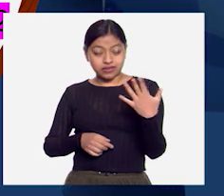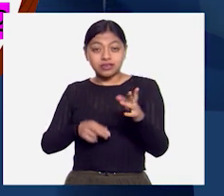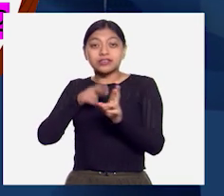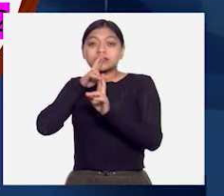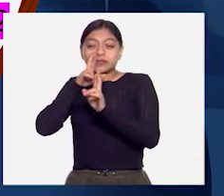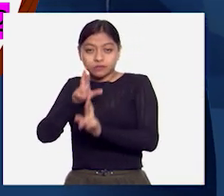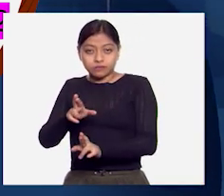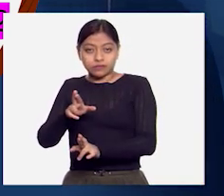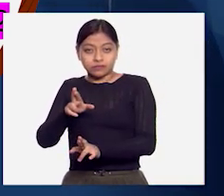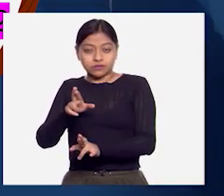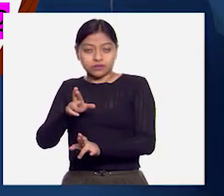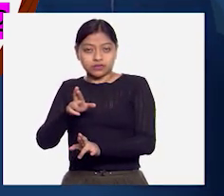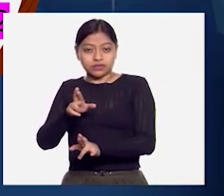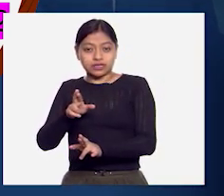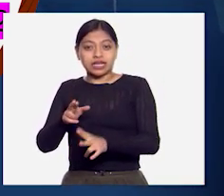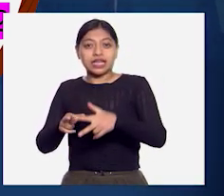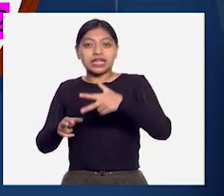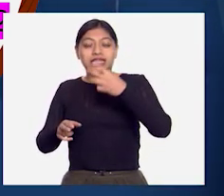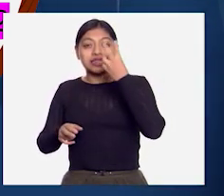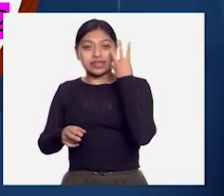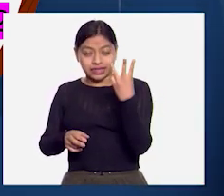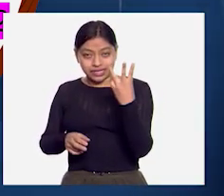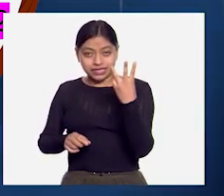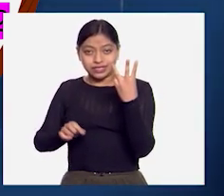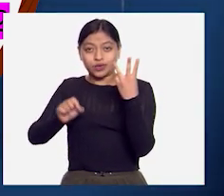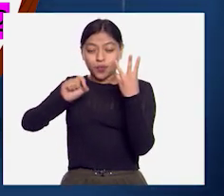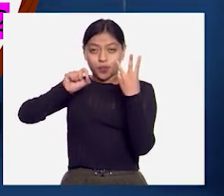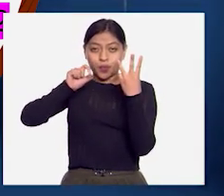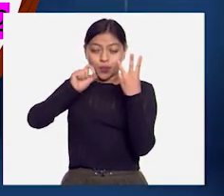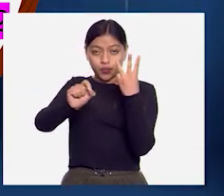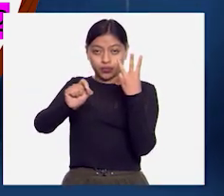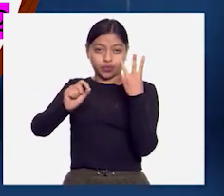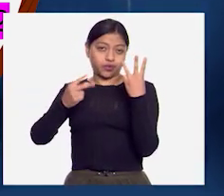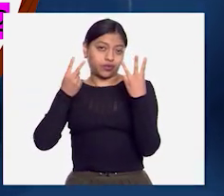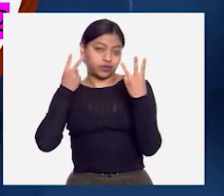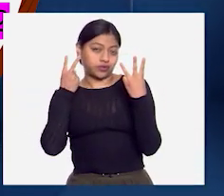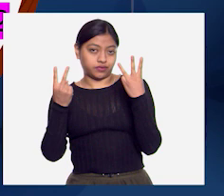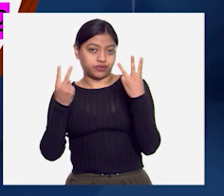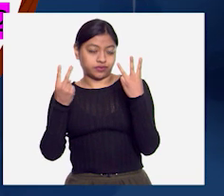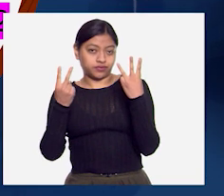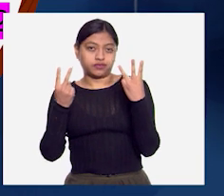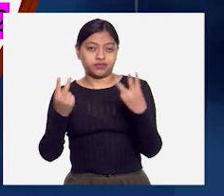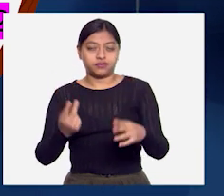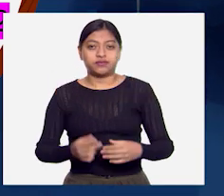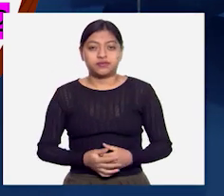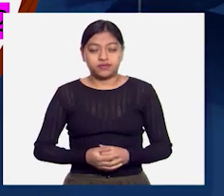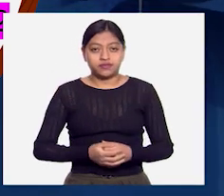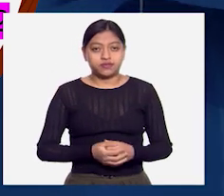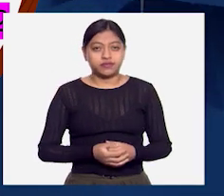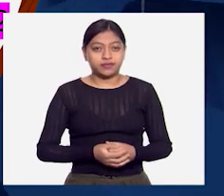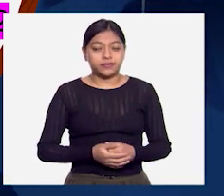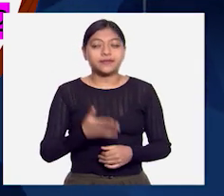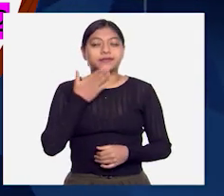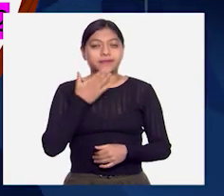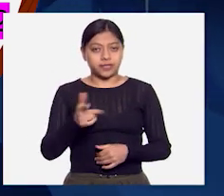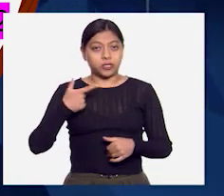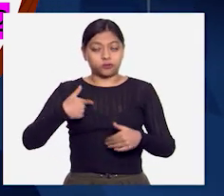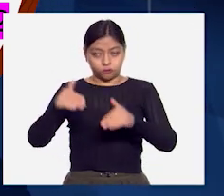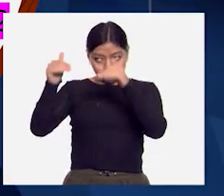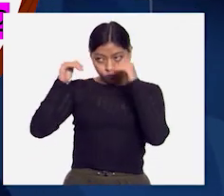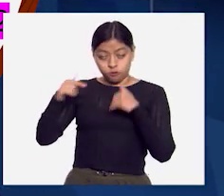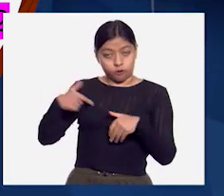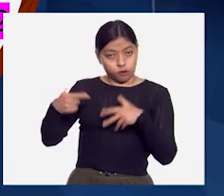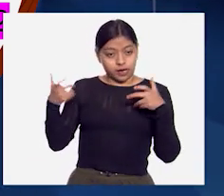me da 3 enteros y 2 décimos. ¡Oh! En el que a mí me